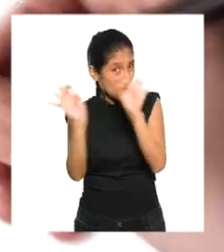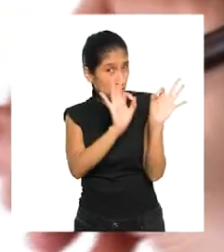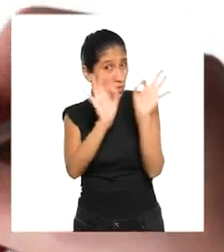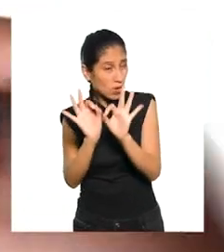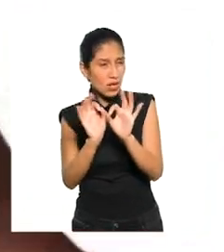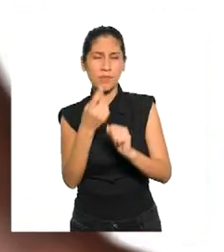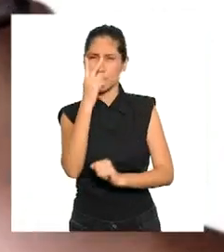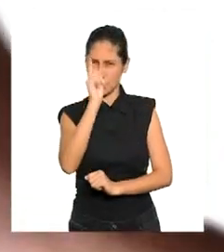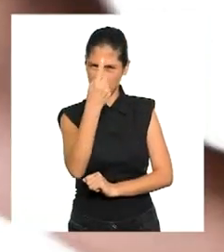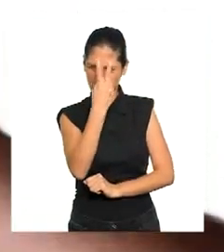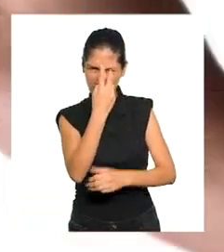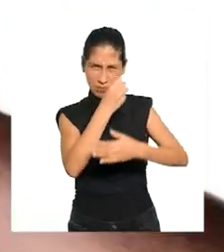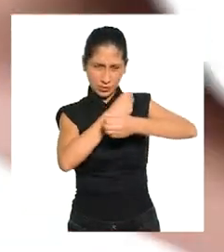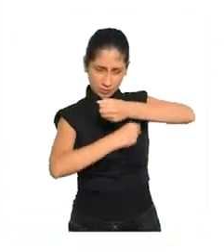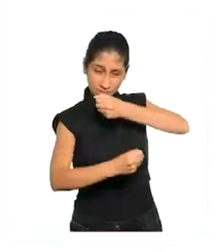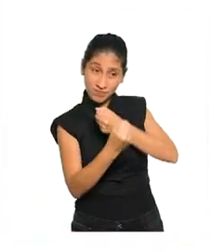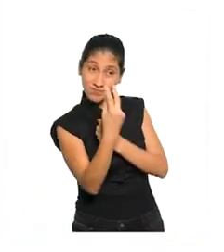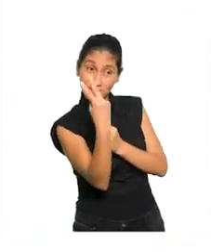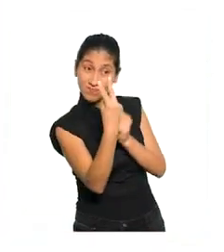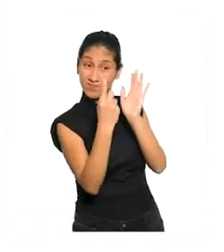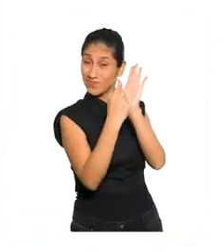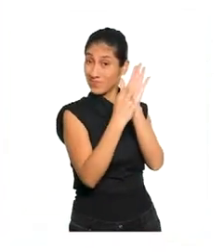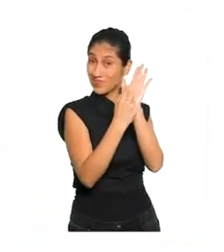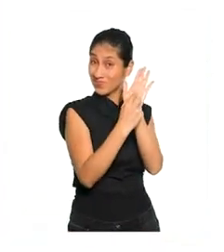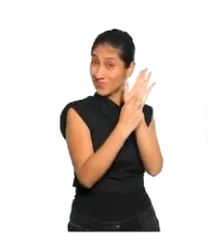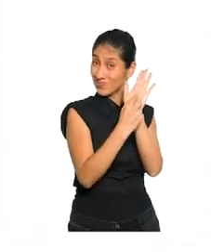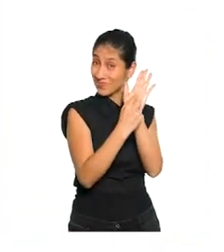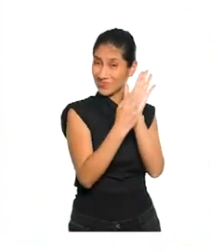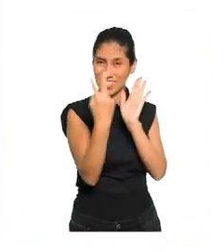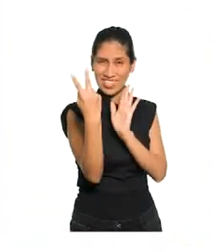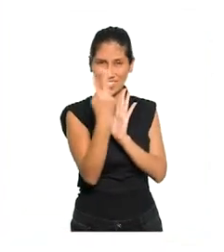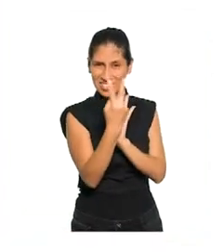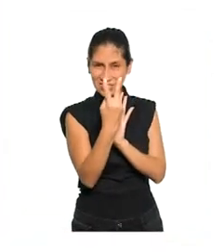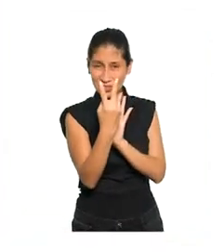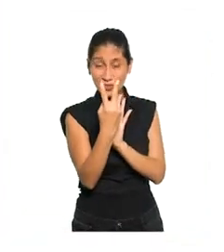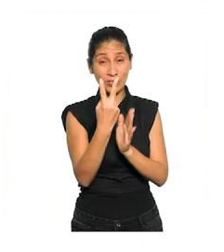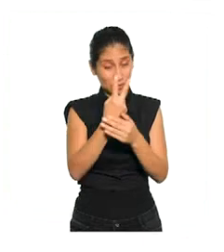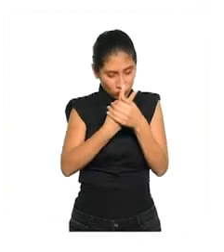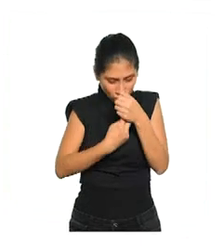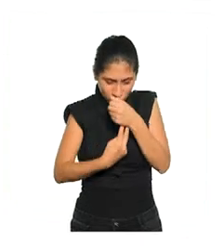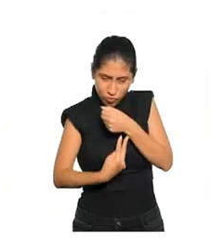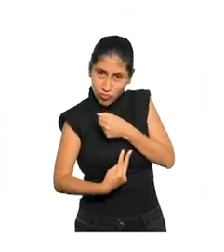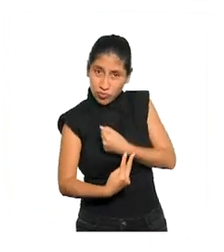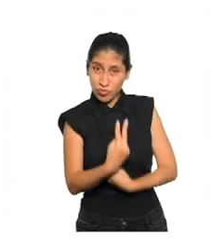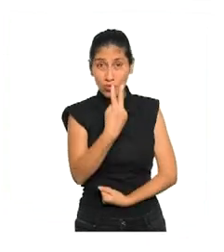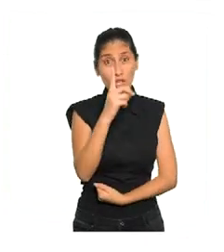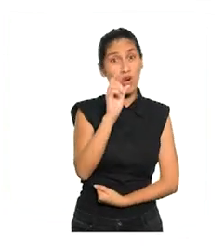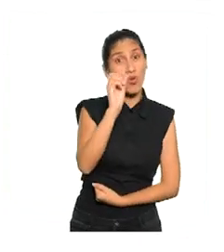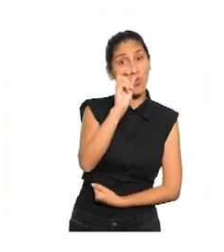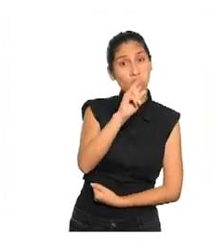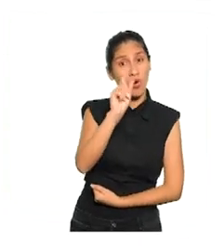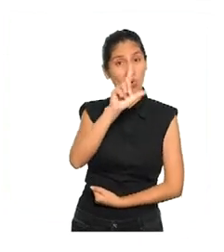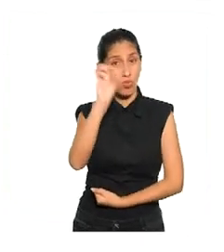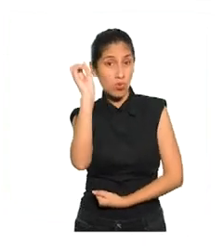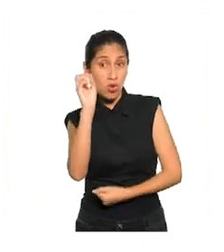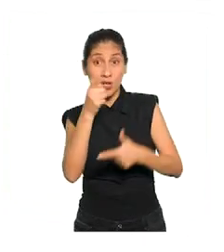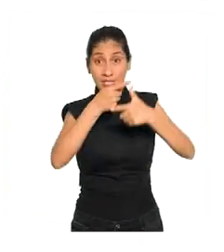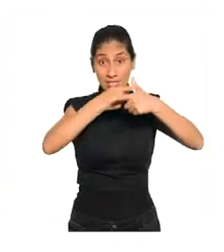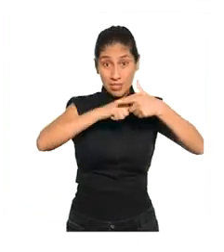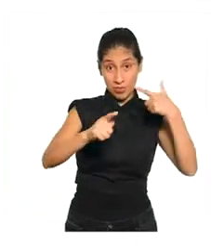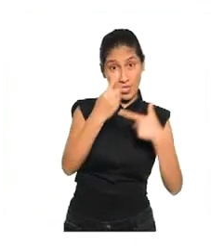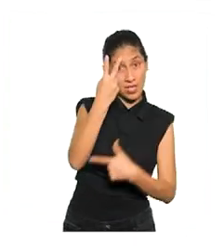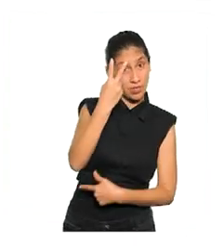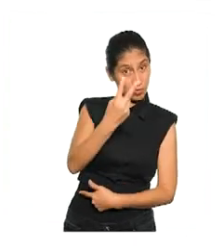las personas gemelas. Ellas resultan de la fertilización de un óvulo, que luego se divide en dos, y por